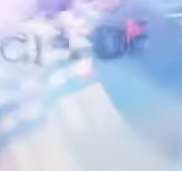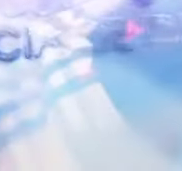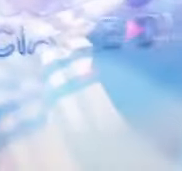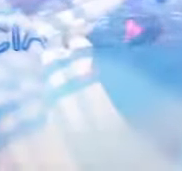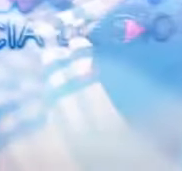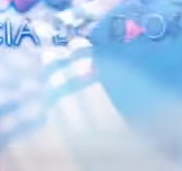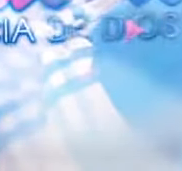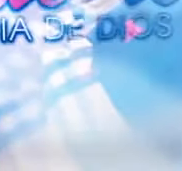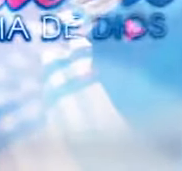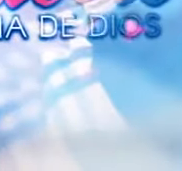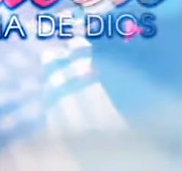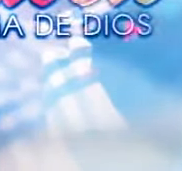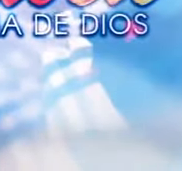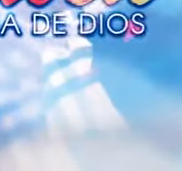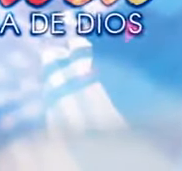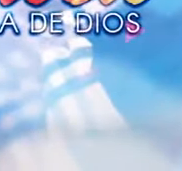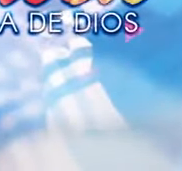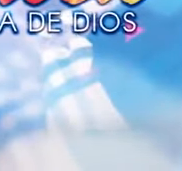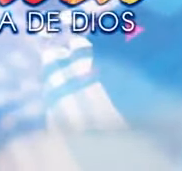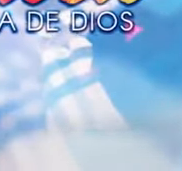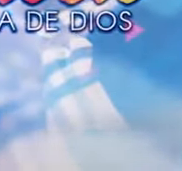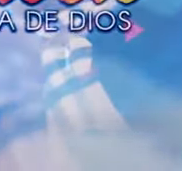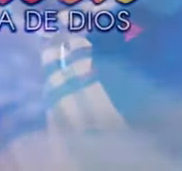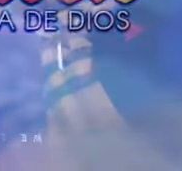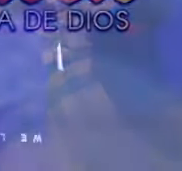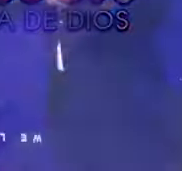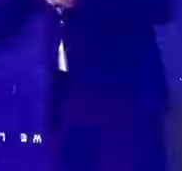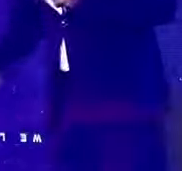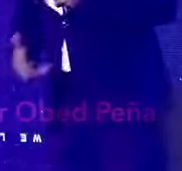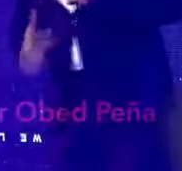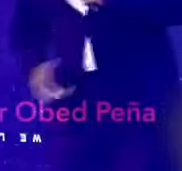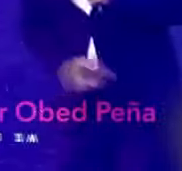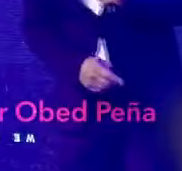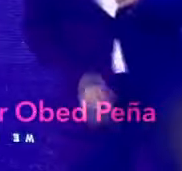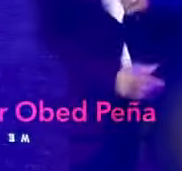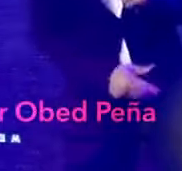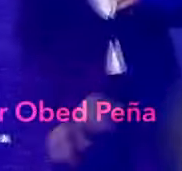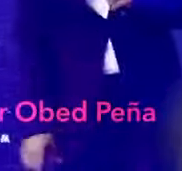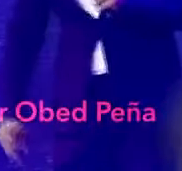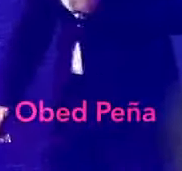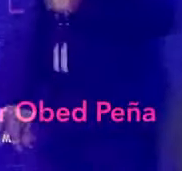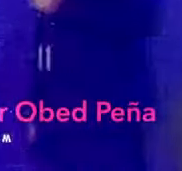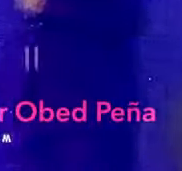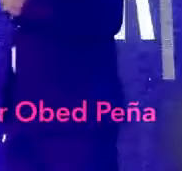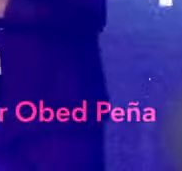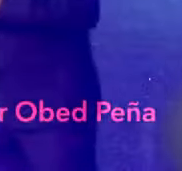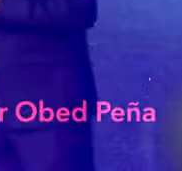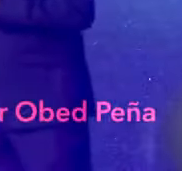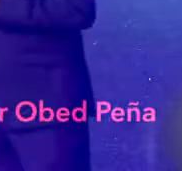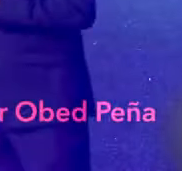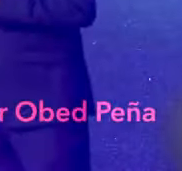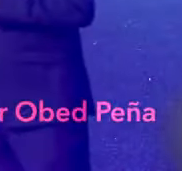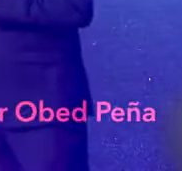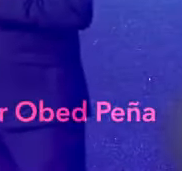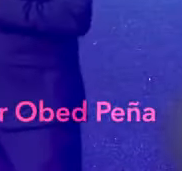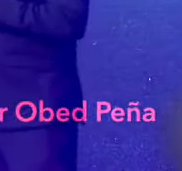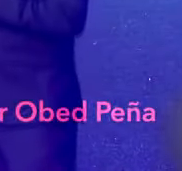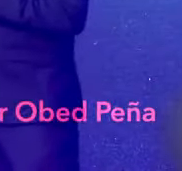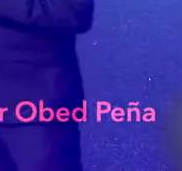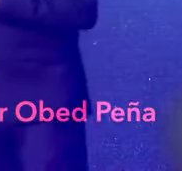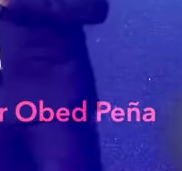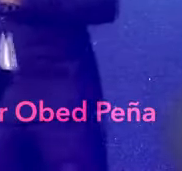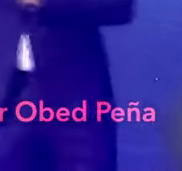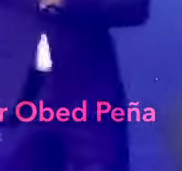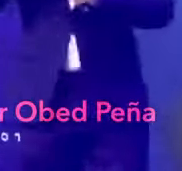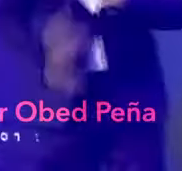en la palabra, el pastor Obed Peña. El médico quizás te está dando un reporte negativo. Maybe the medic is giving you a negative.